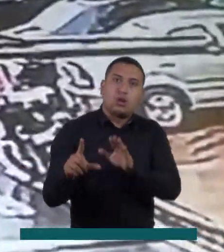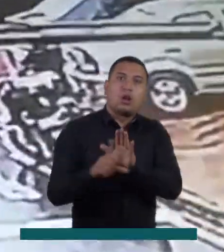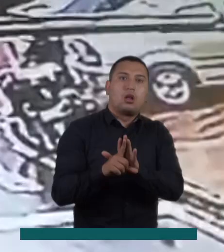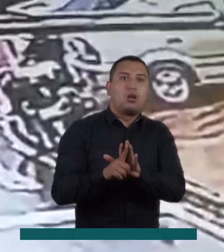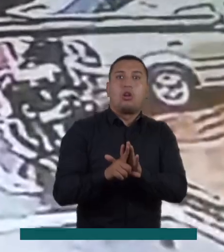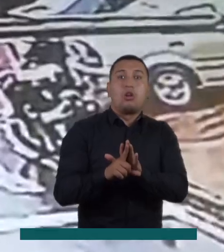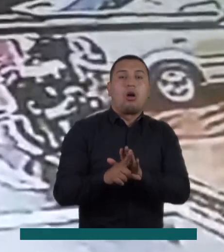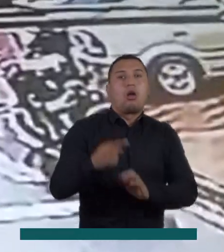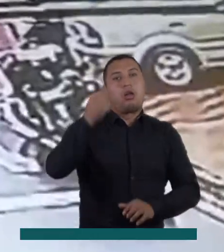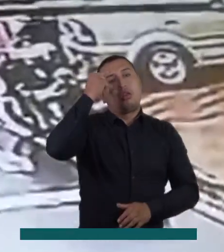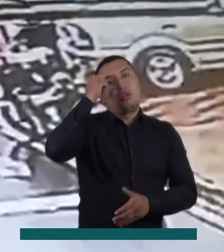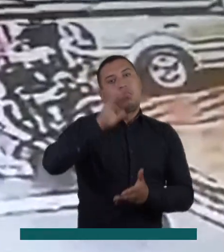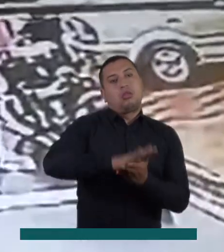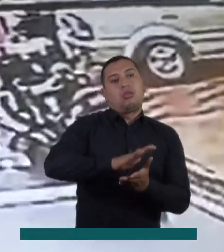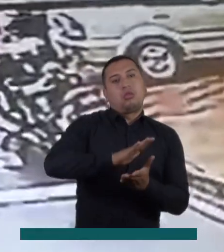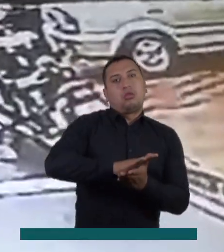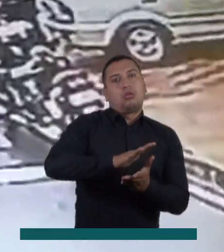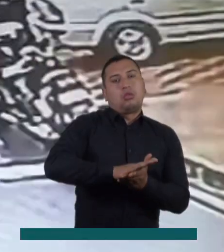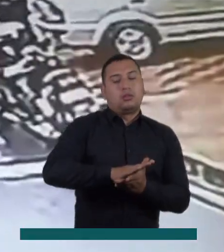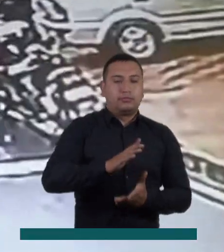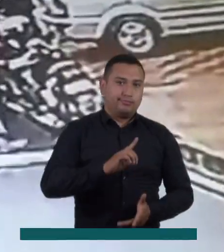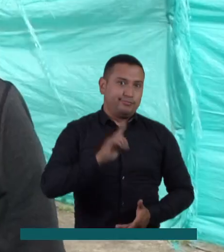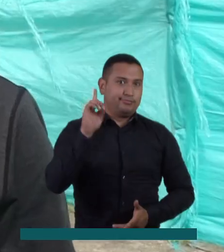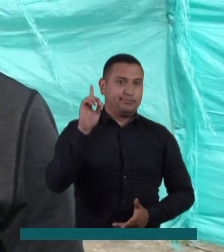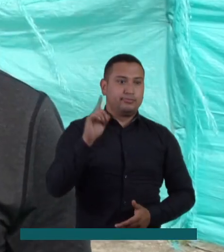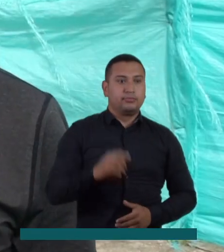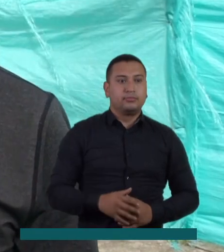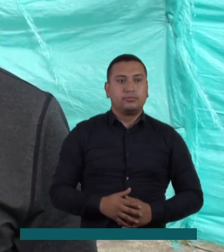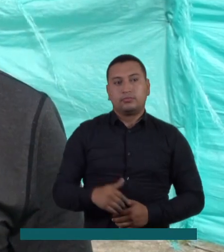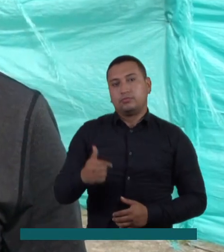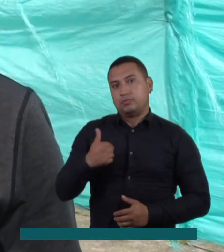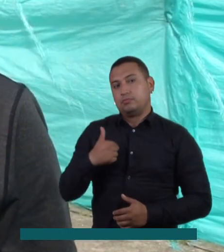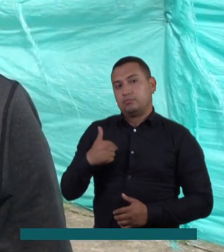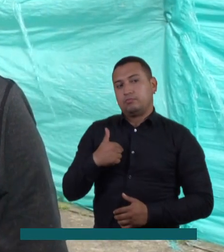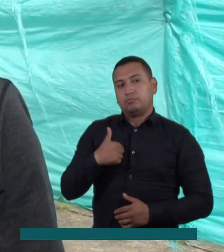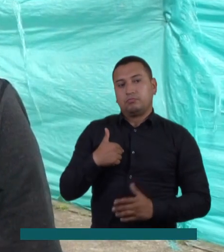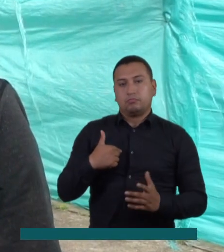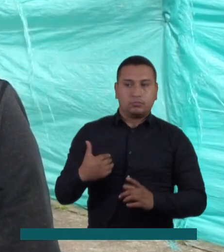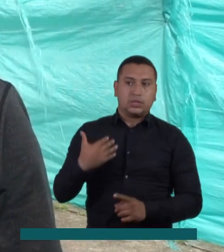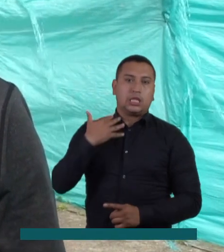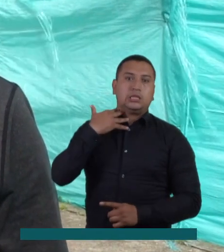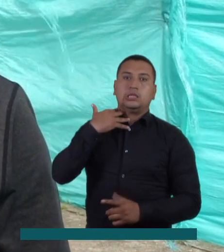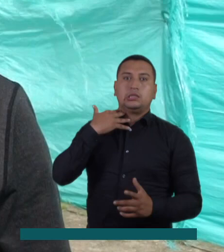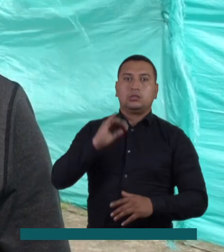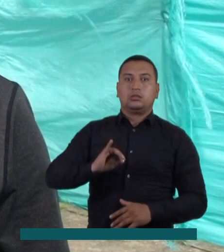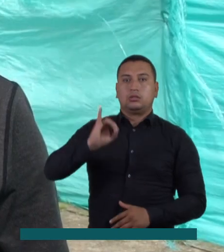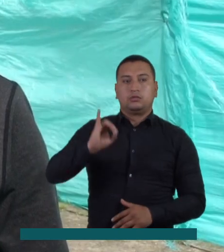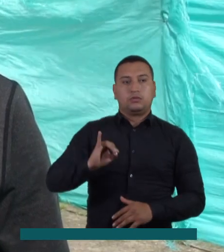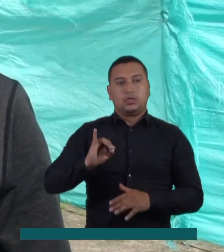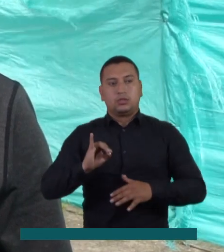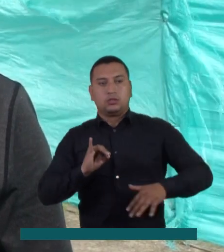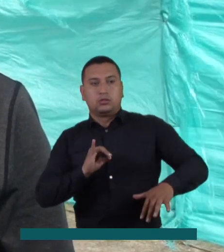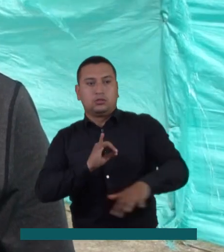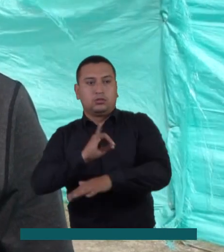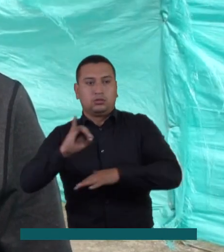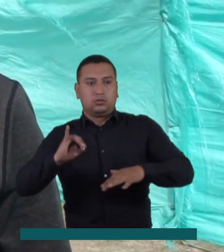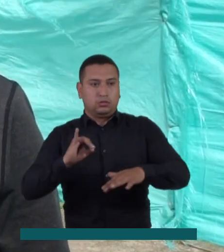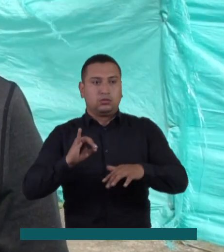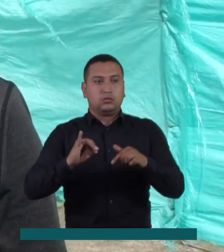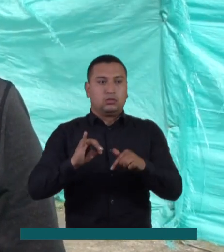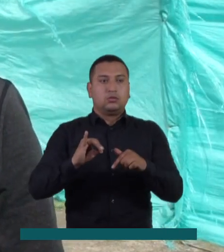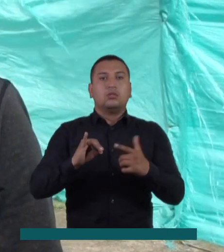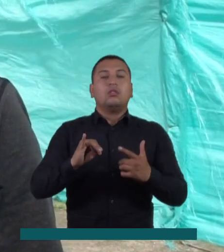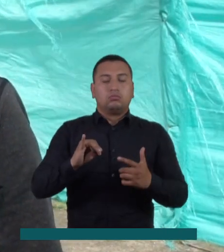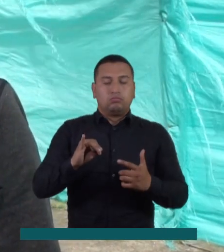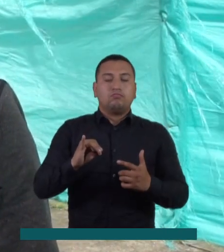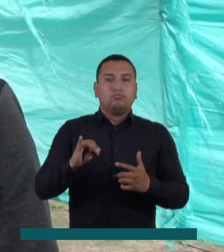tolimense se denuncia el robo de vehículos. Fui víctima de robo en la ciudad de Ibagué, en el barrio Kennedy, en el sur de